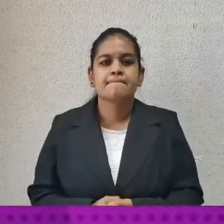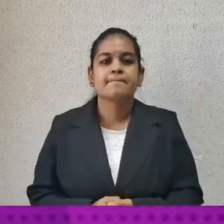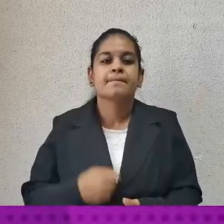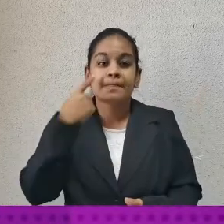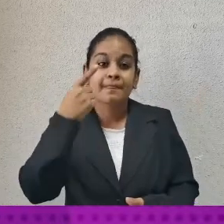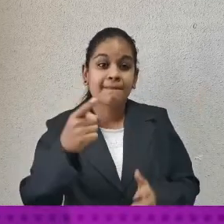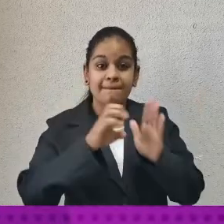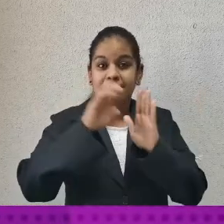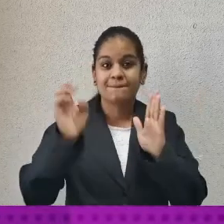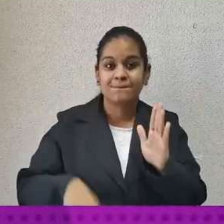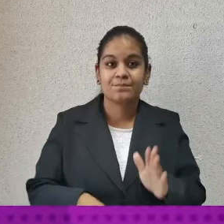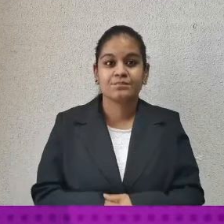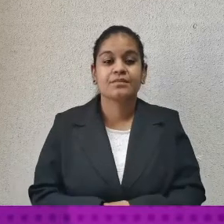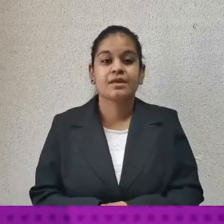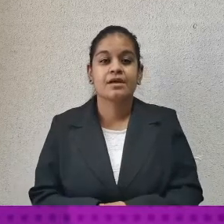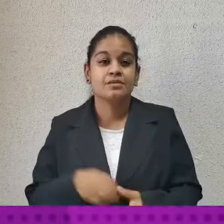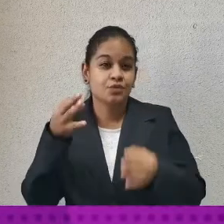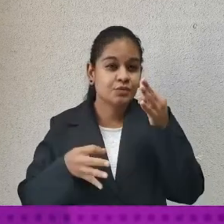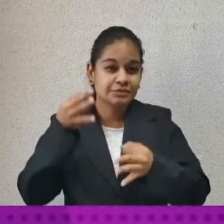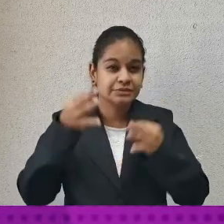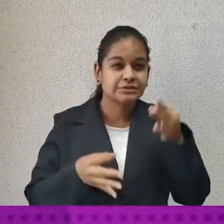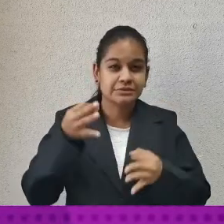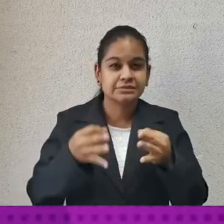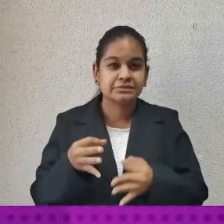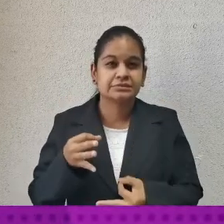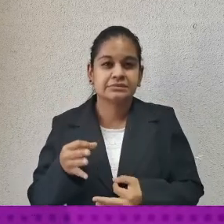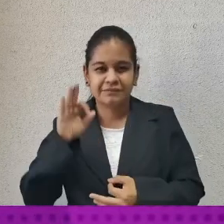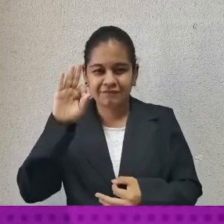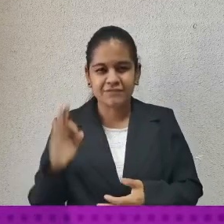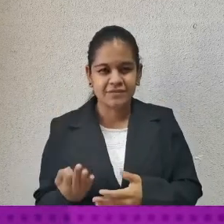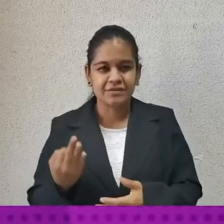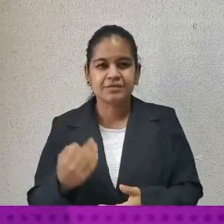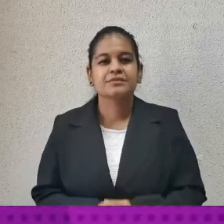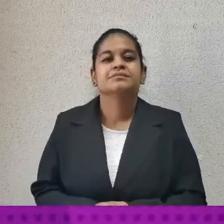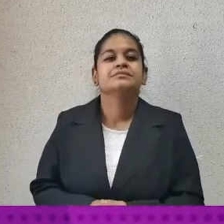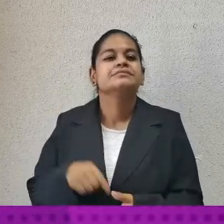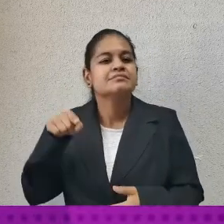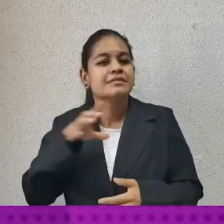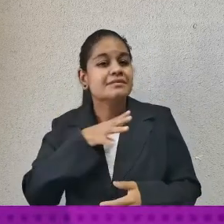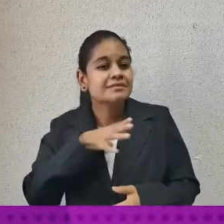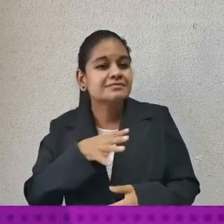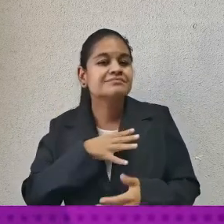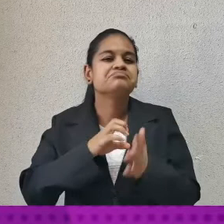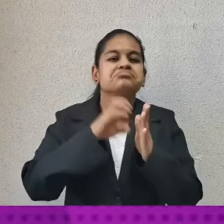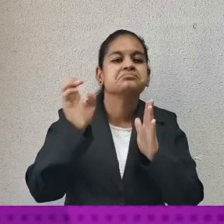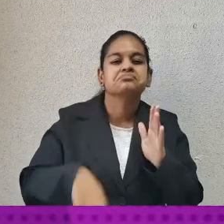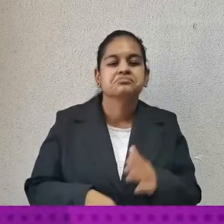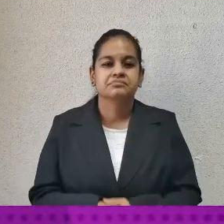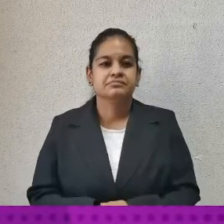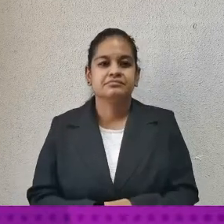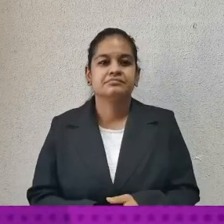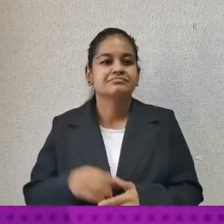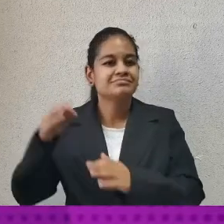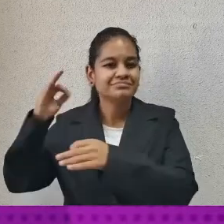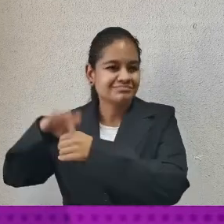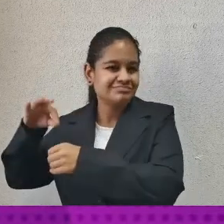Tribunal Electoral del Poder Judicial de la Federación es quien otorga la constancia en última instancia a la Presidencia de la República.